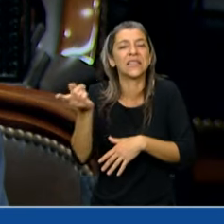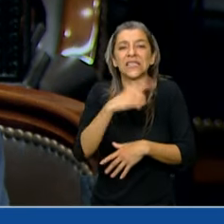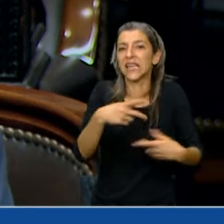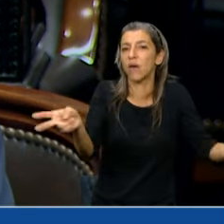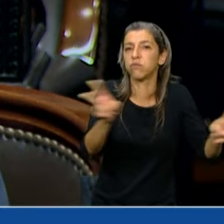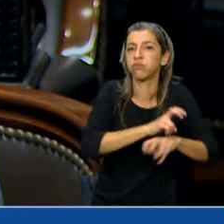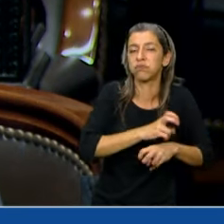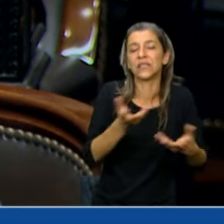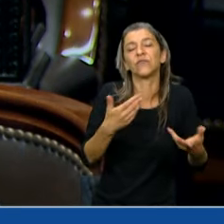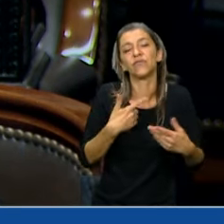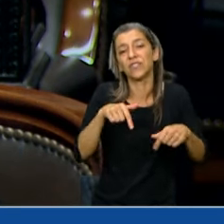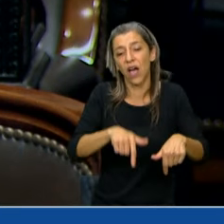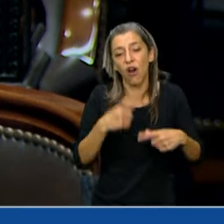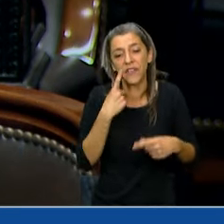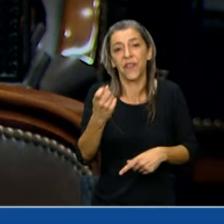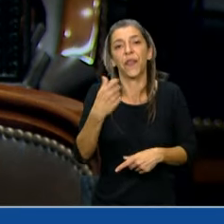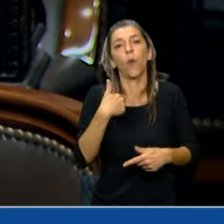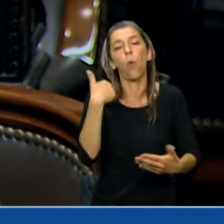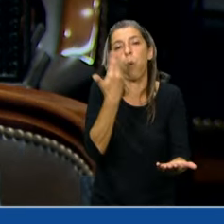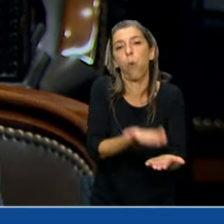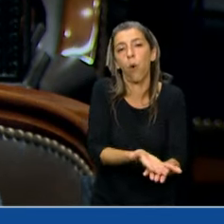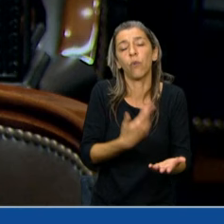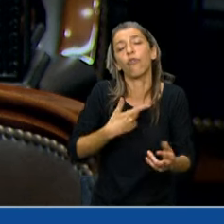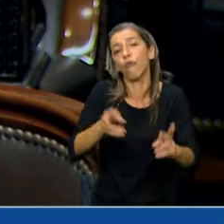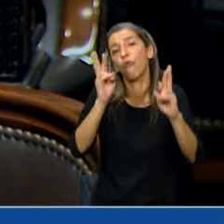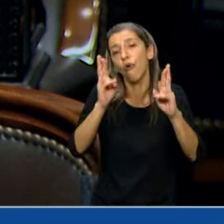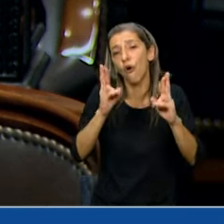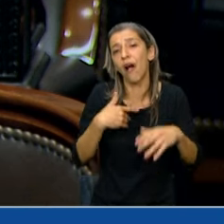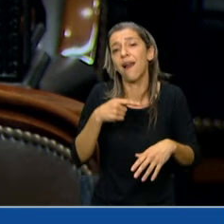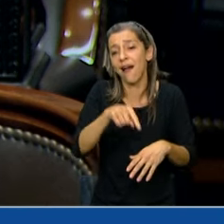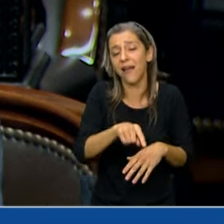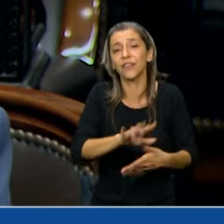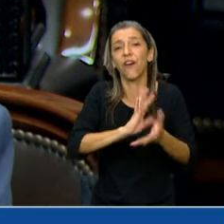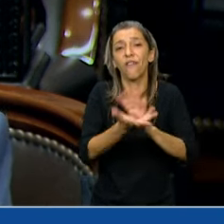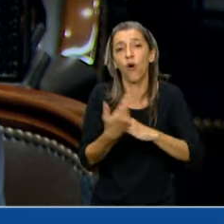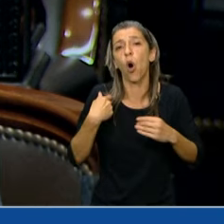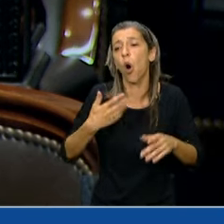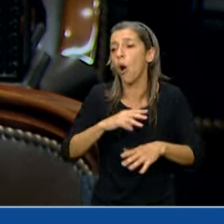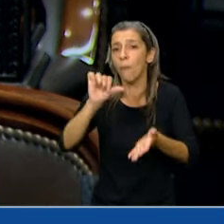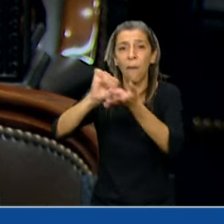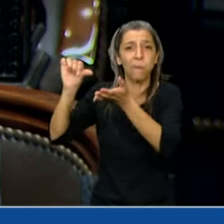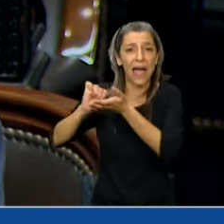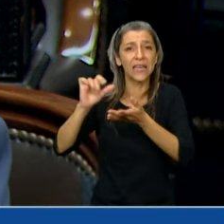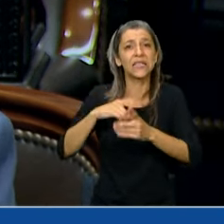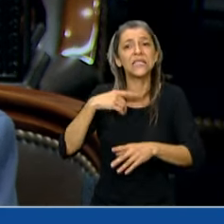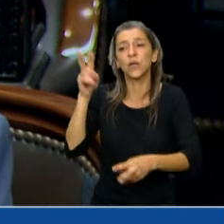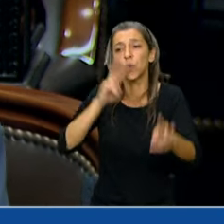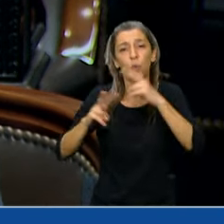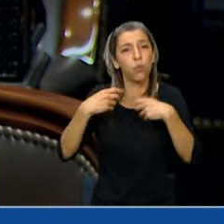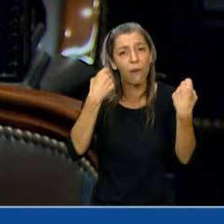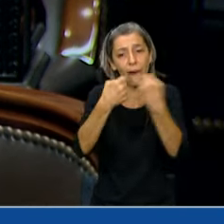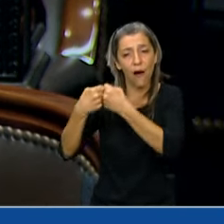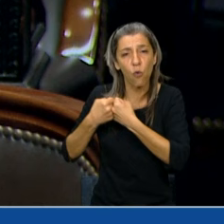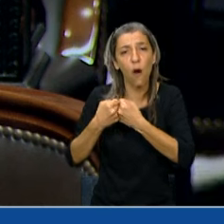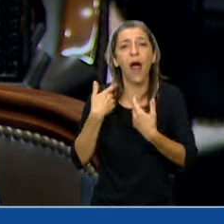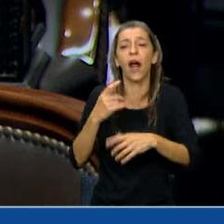tanto nos costaron los argentinos de romper contratos con nuestros países vecinos de subsidiar la demanda de expropiar una